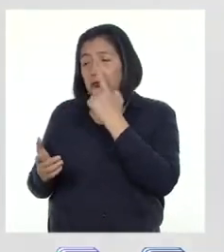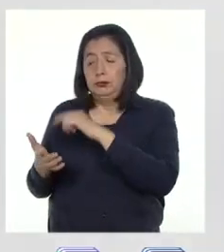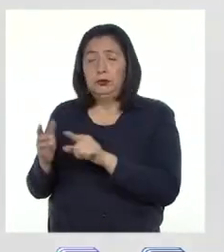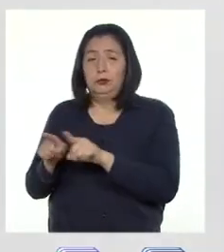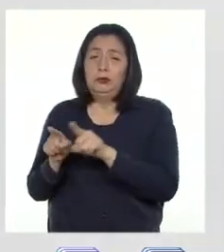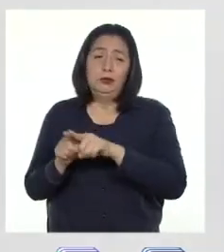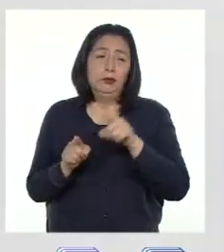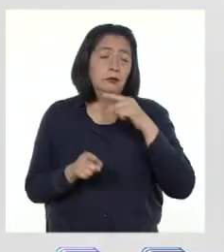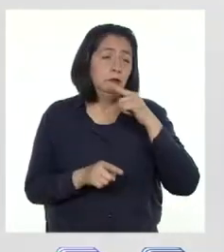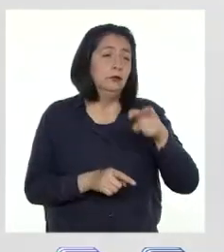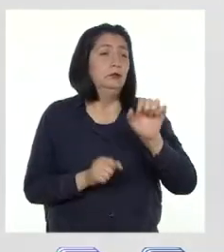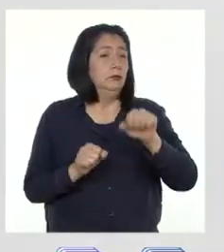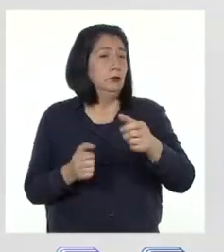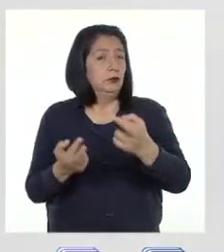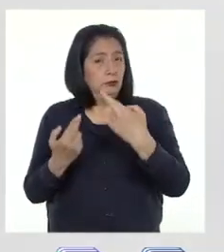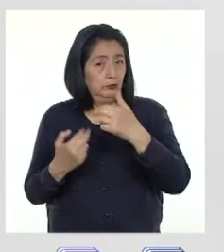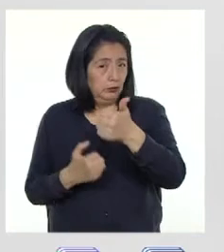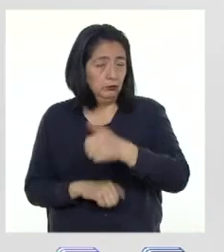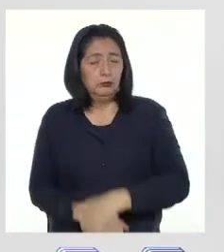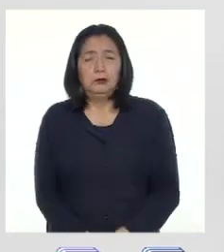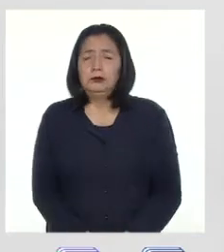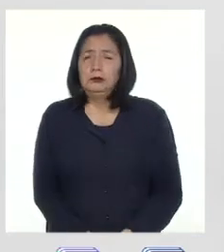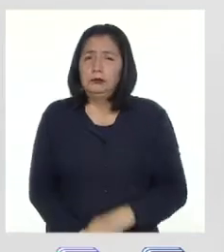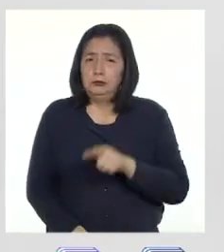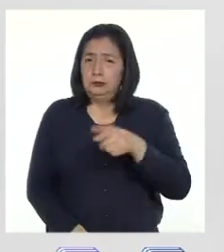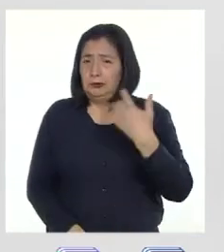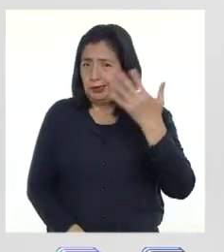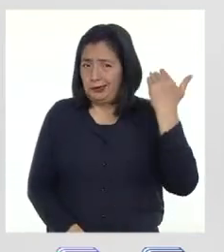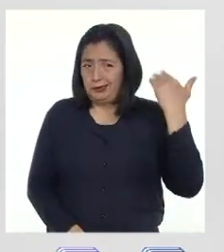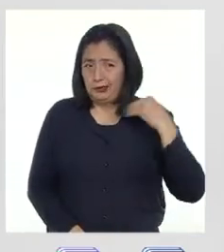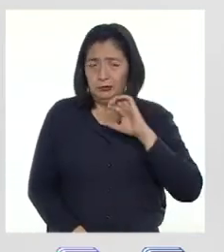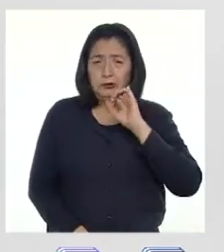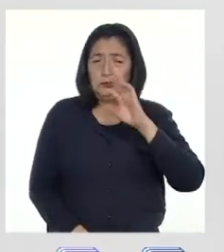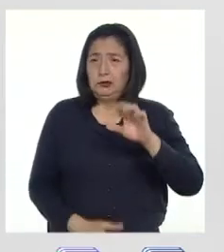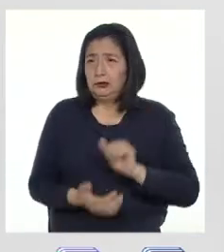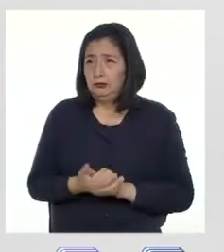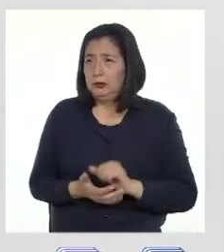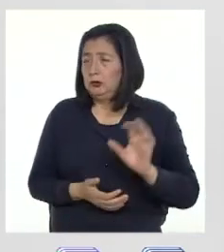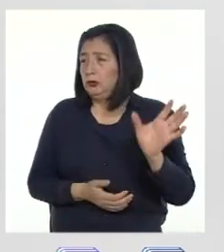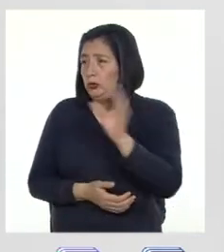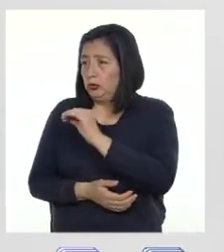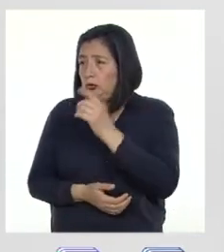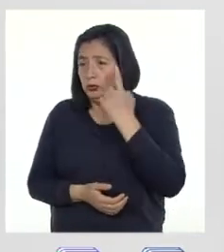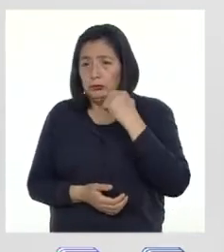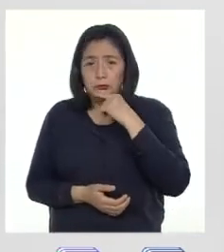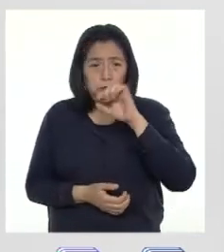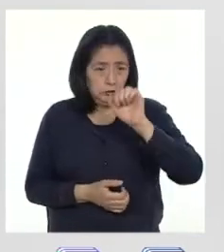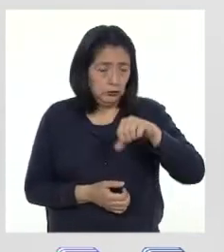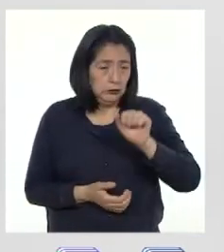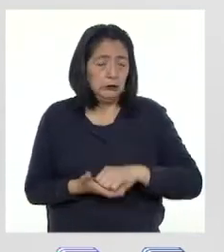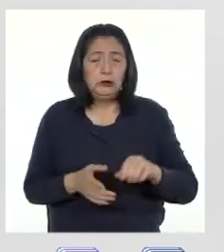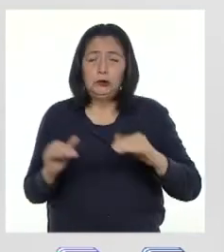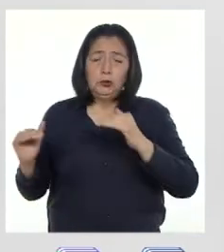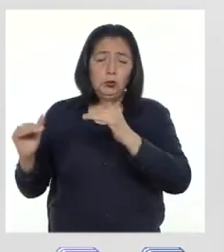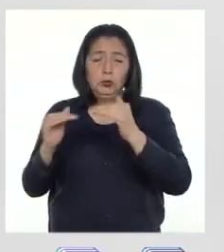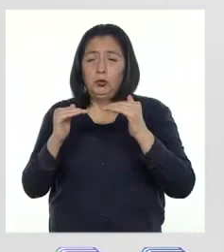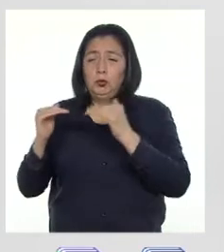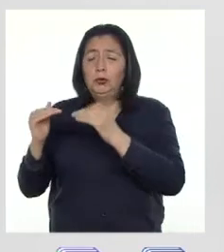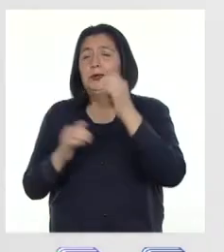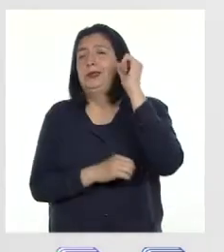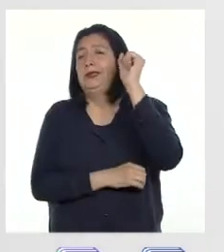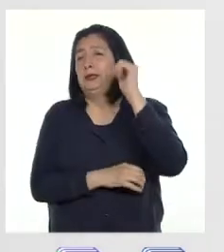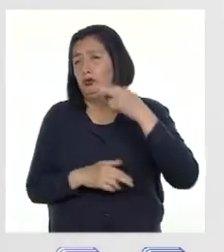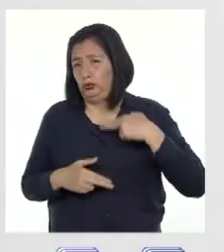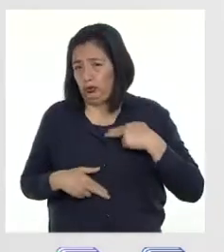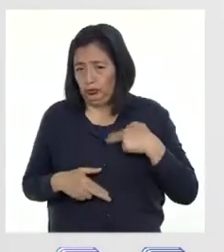mujeres. Gran respuesta, Patty. Como dijimos hace rato, todas y todos tenemos los mismos derechos